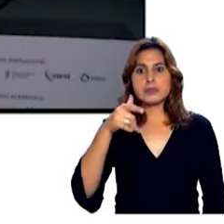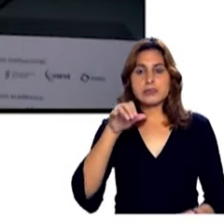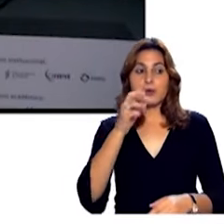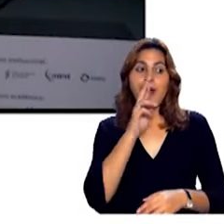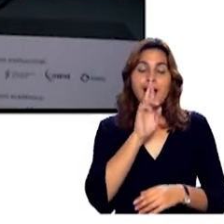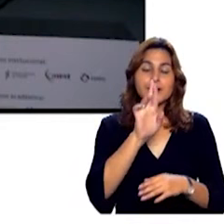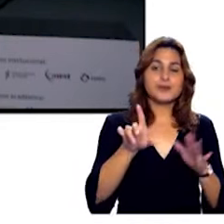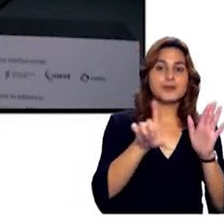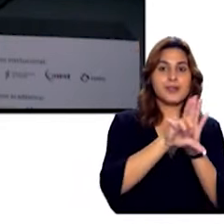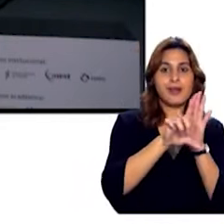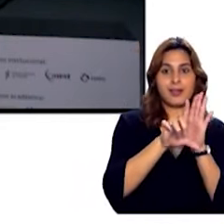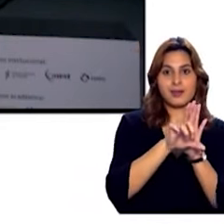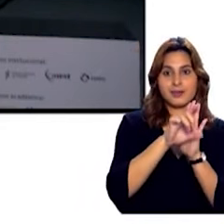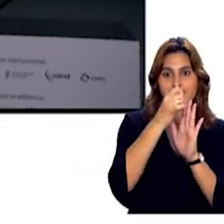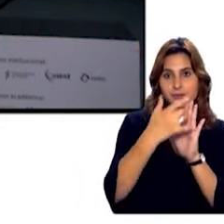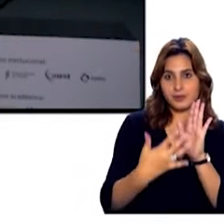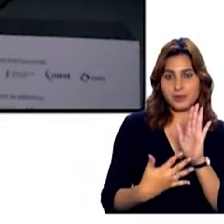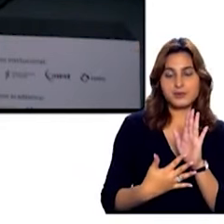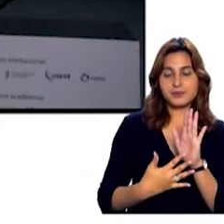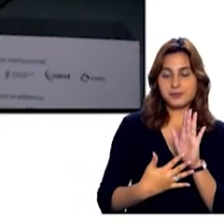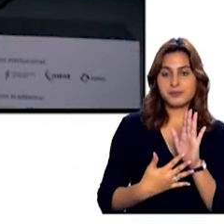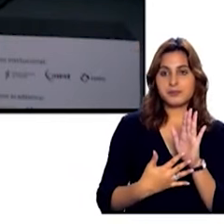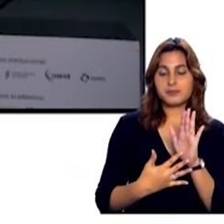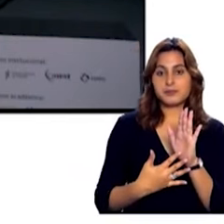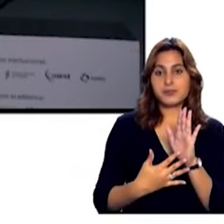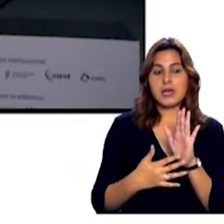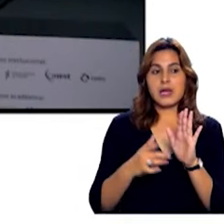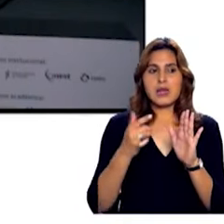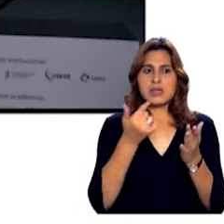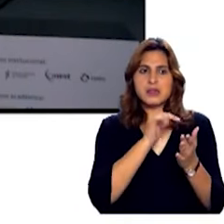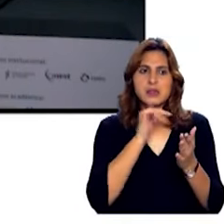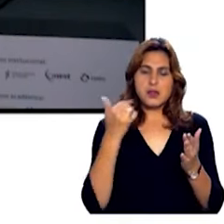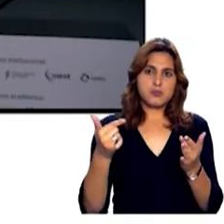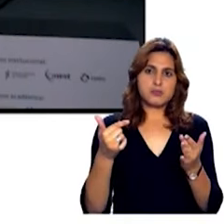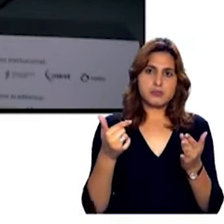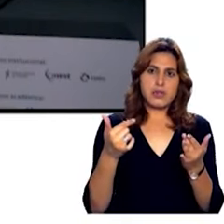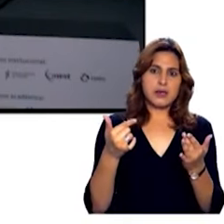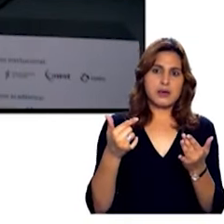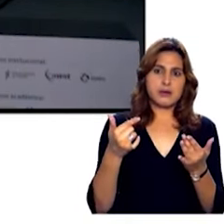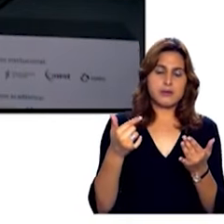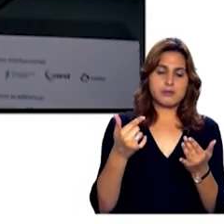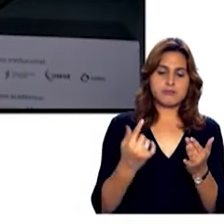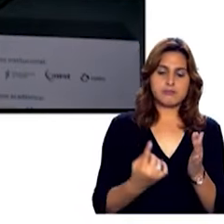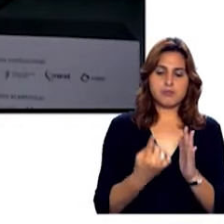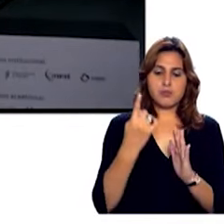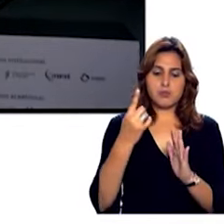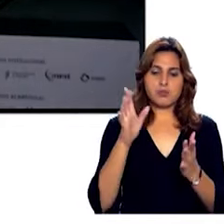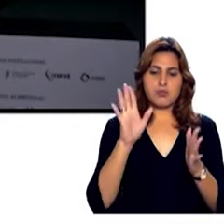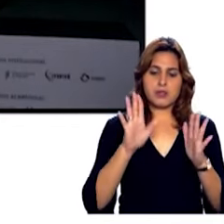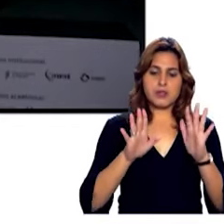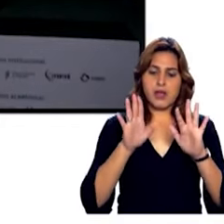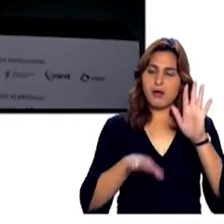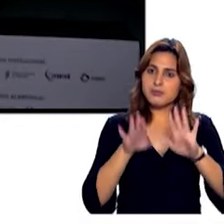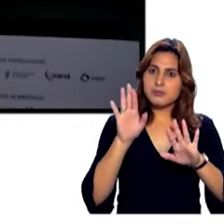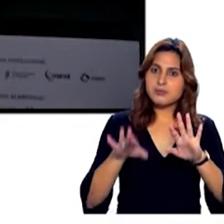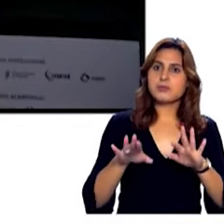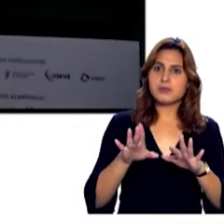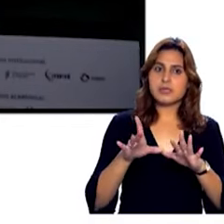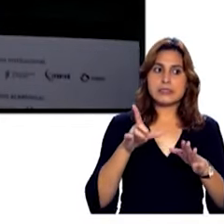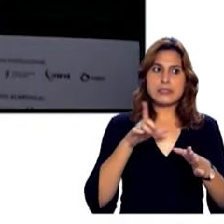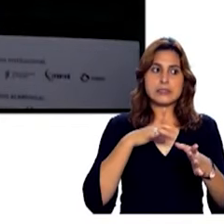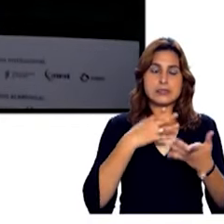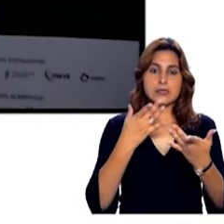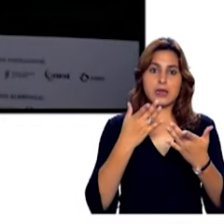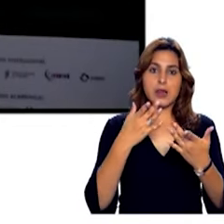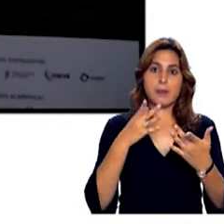juicio oral de única instancia la Doble instancia con comprometi hizo que la corte Suprema espa